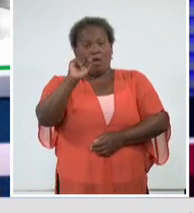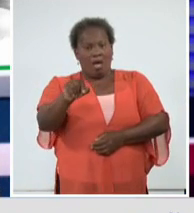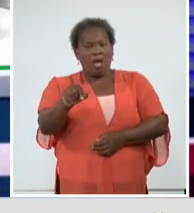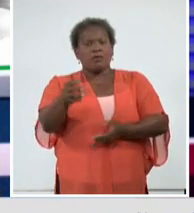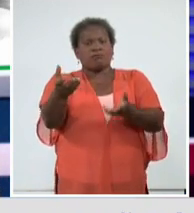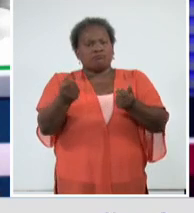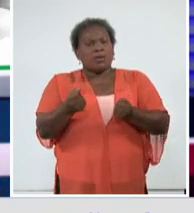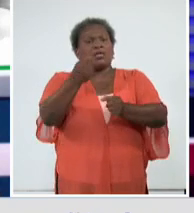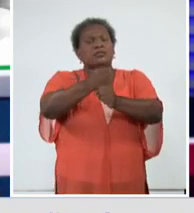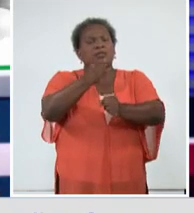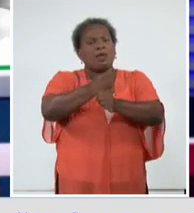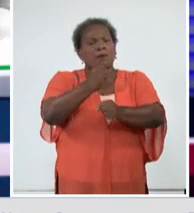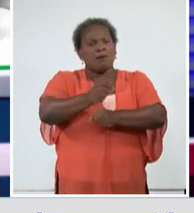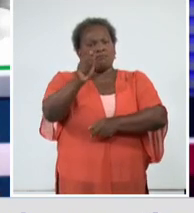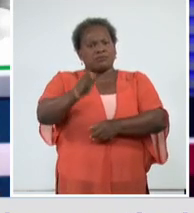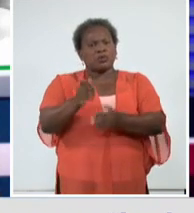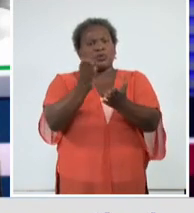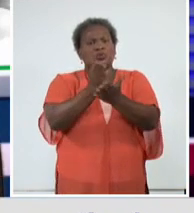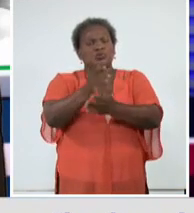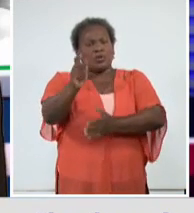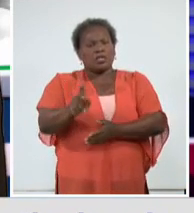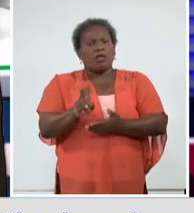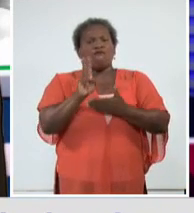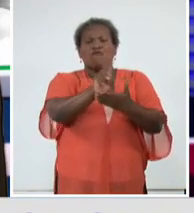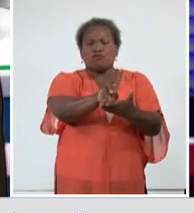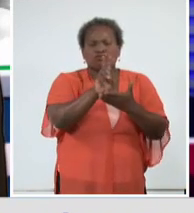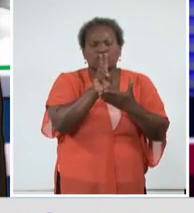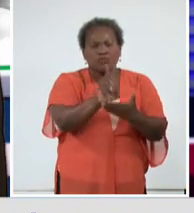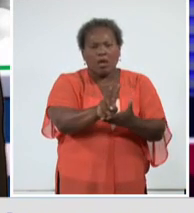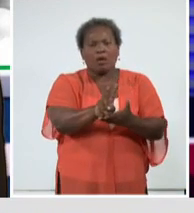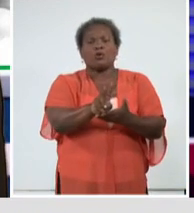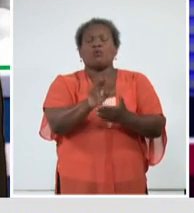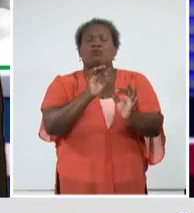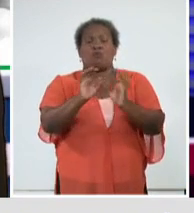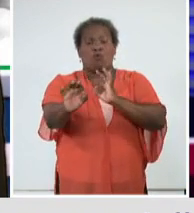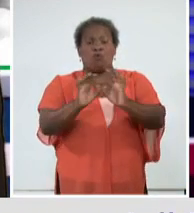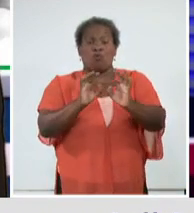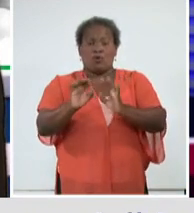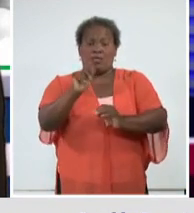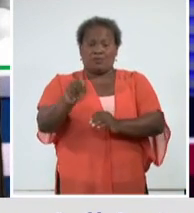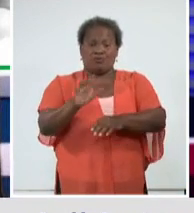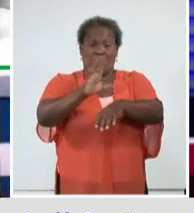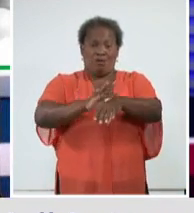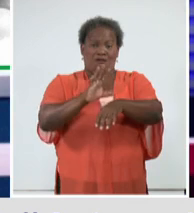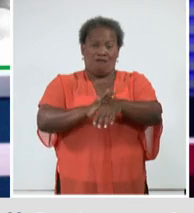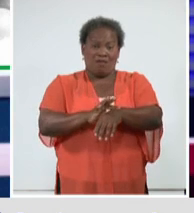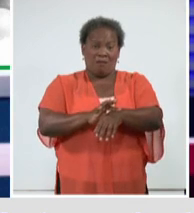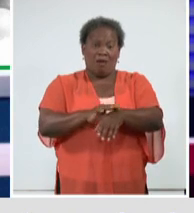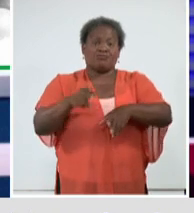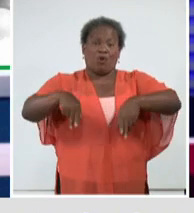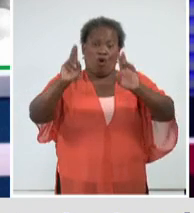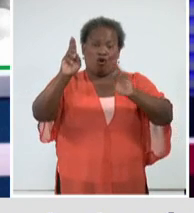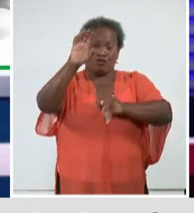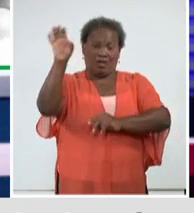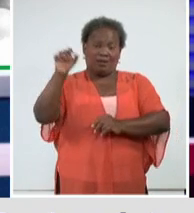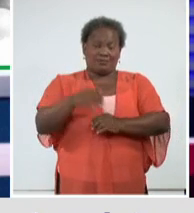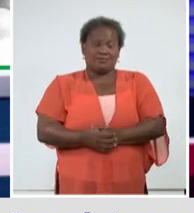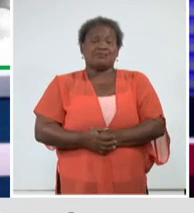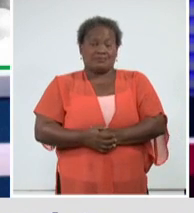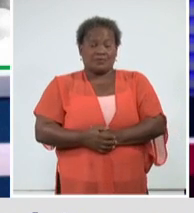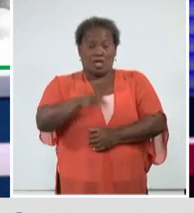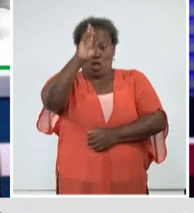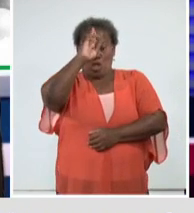profesionales, estudiantes, voluntarios afrontan el pico pandémico más fuerte que, como decía el doctor Francisco Durán